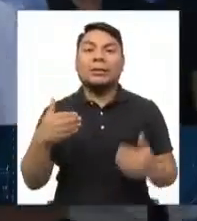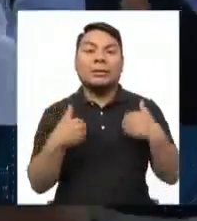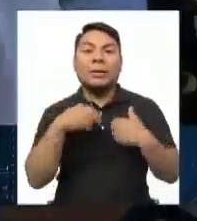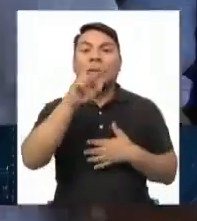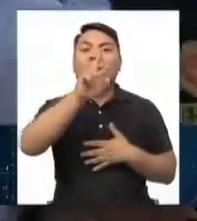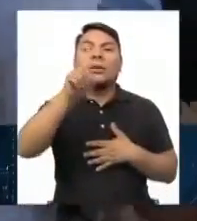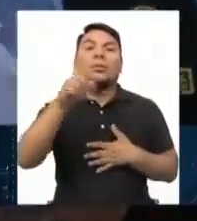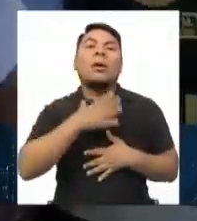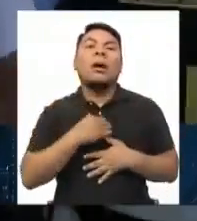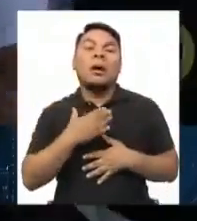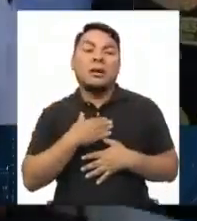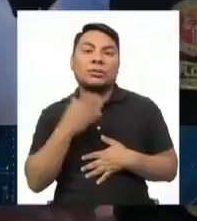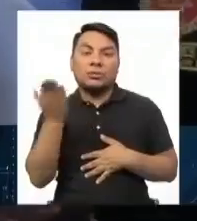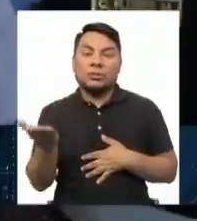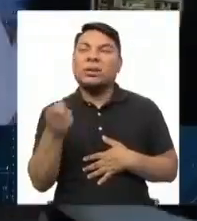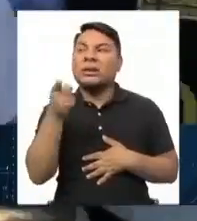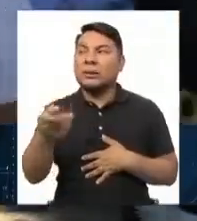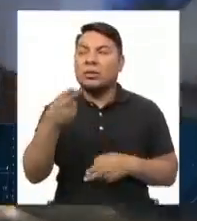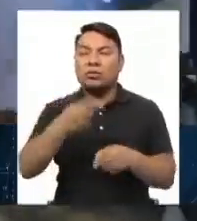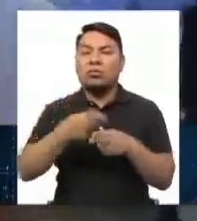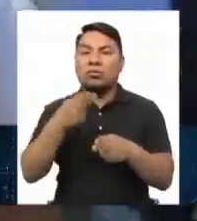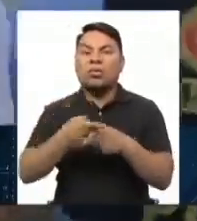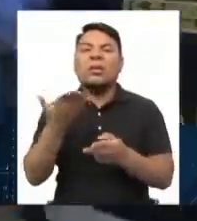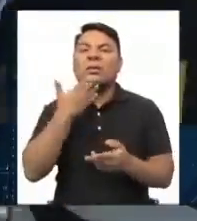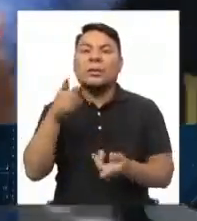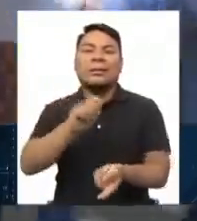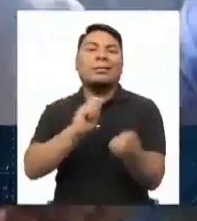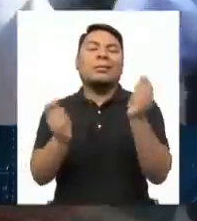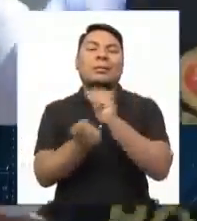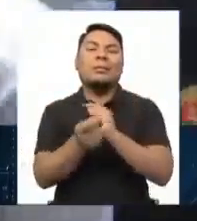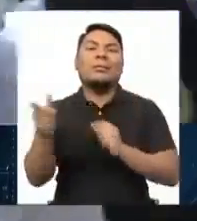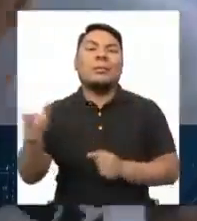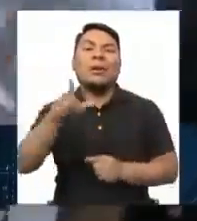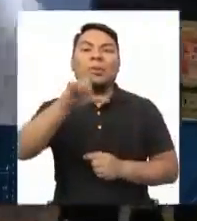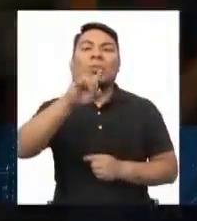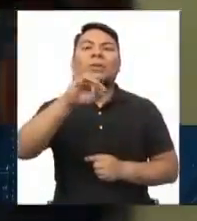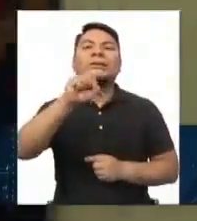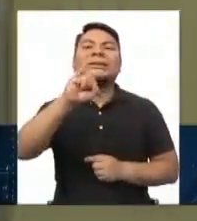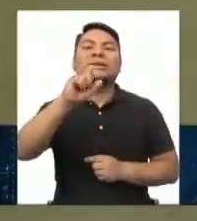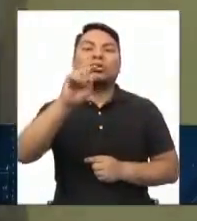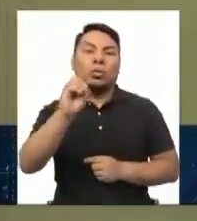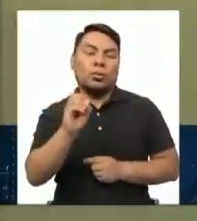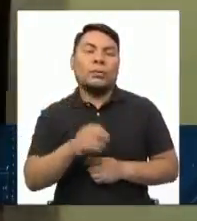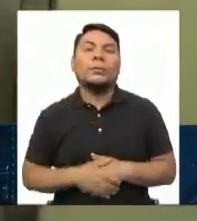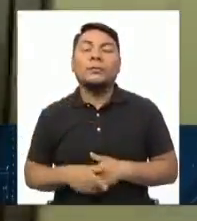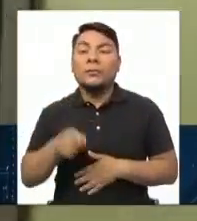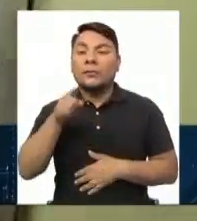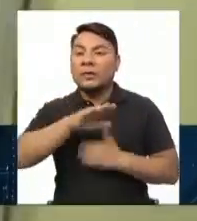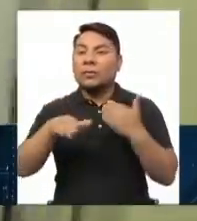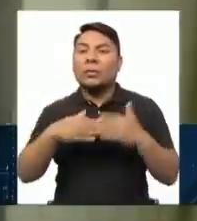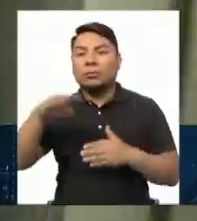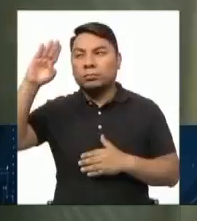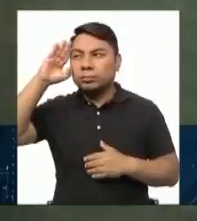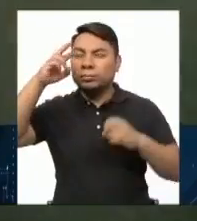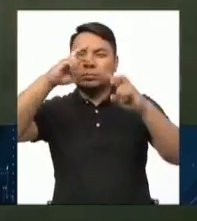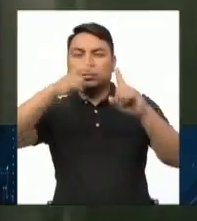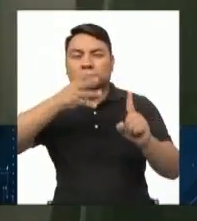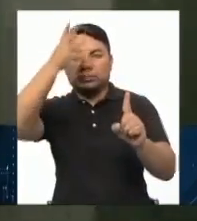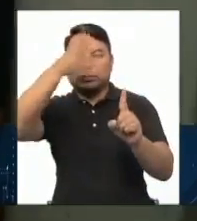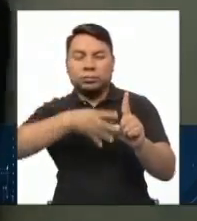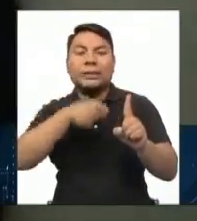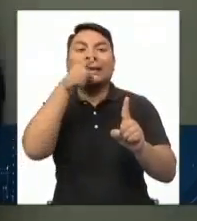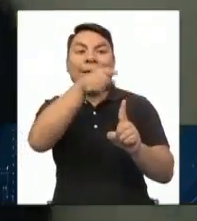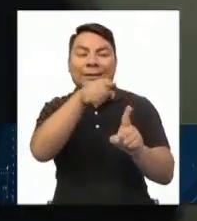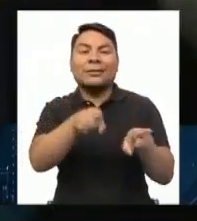22 años de edad y es conocido con el apelativo de Luisito. Según las investigaciones policiales,